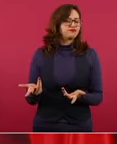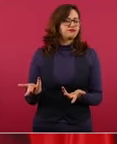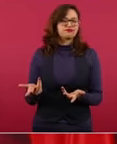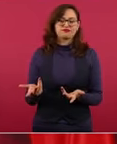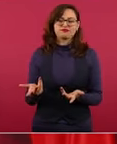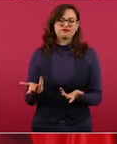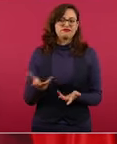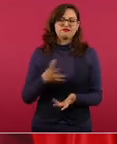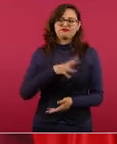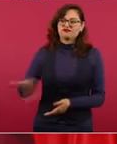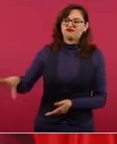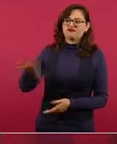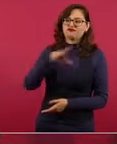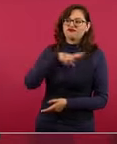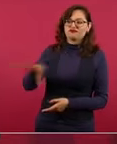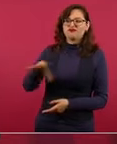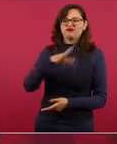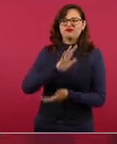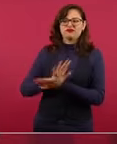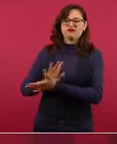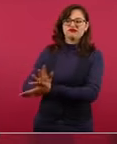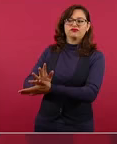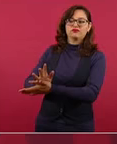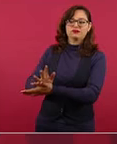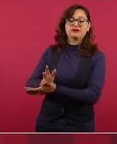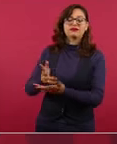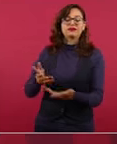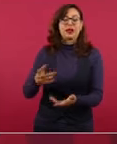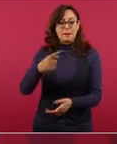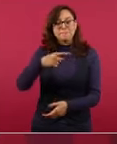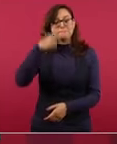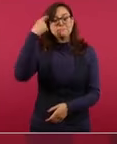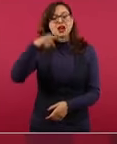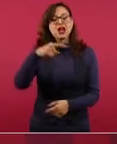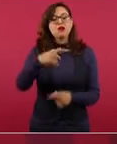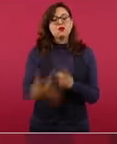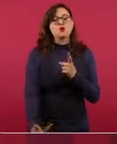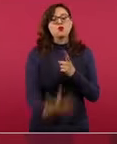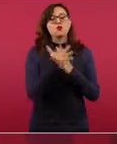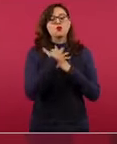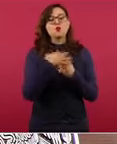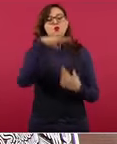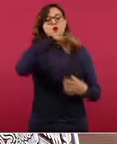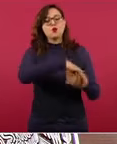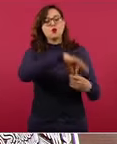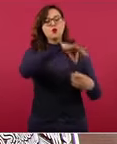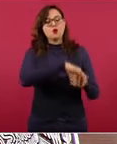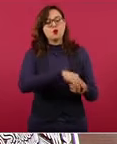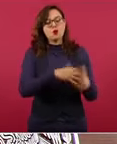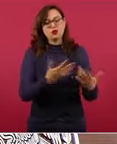el rechazo a migrantes para sacar votos